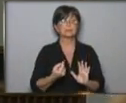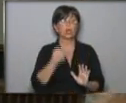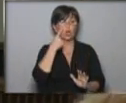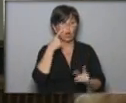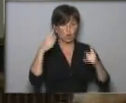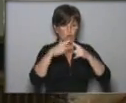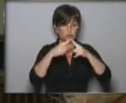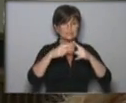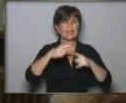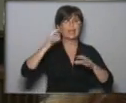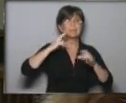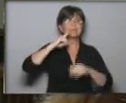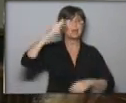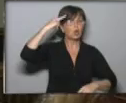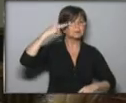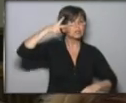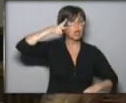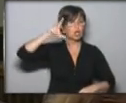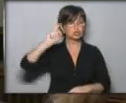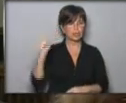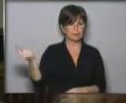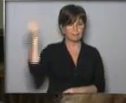en los años 80.